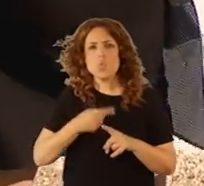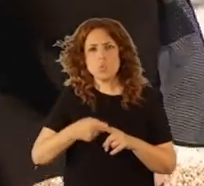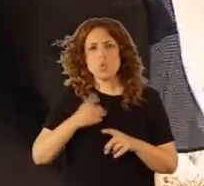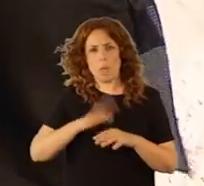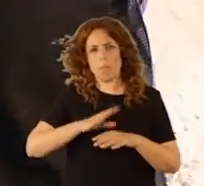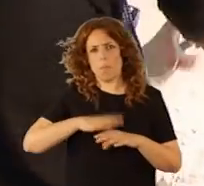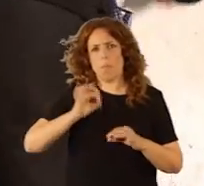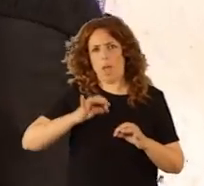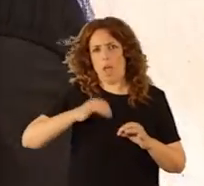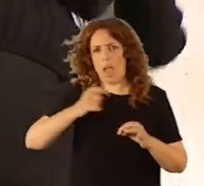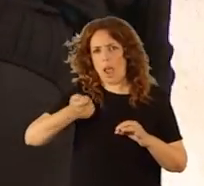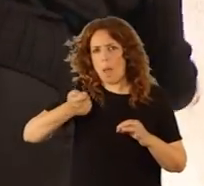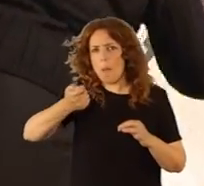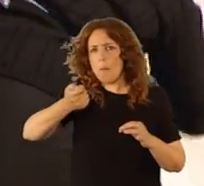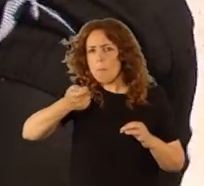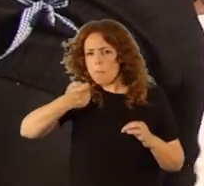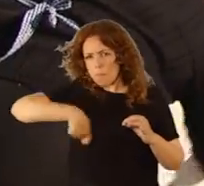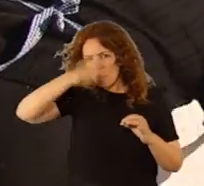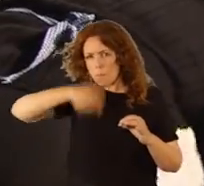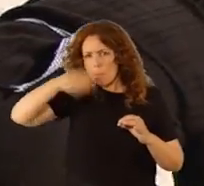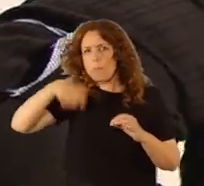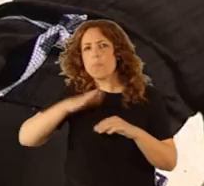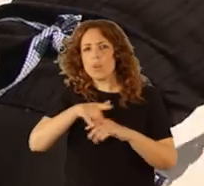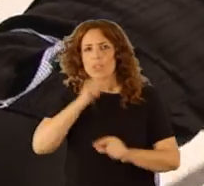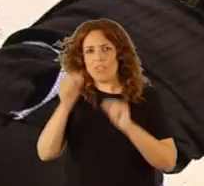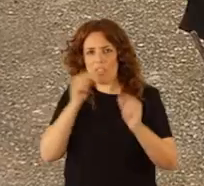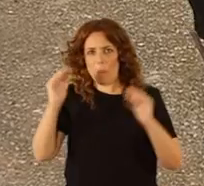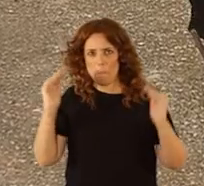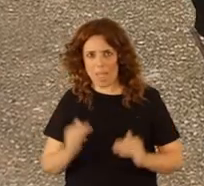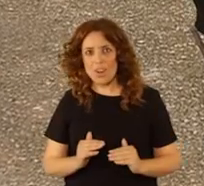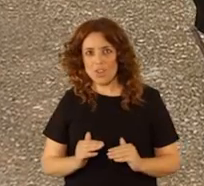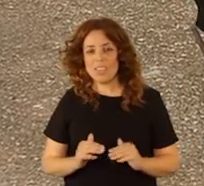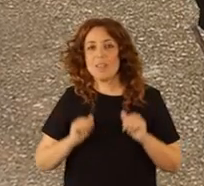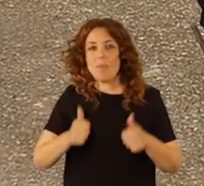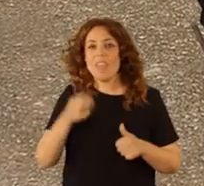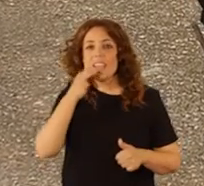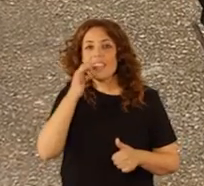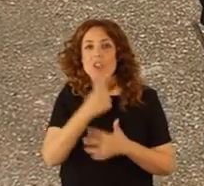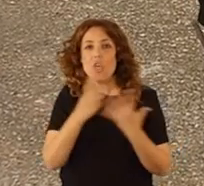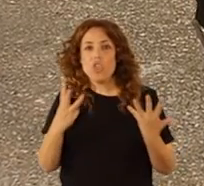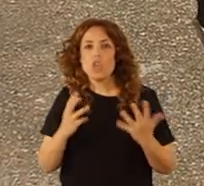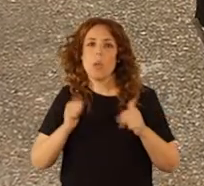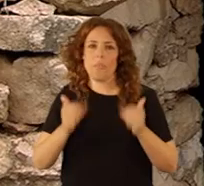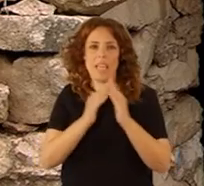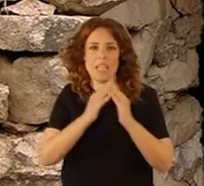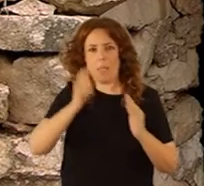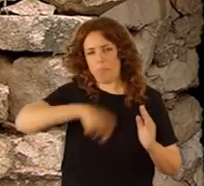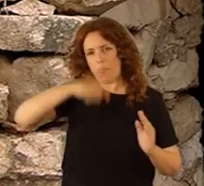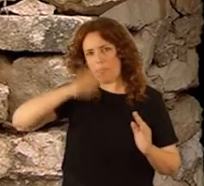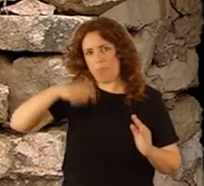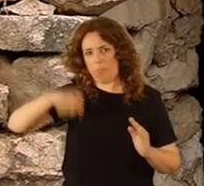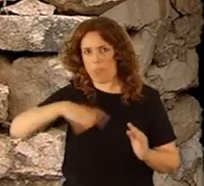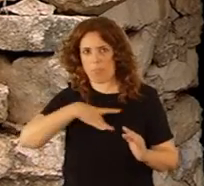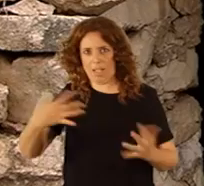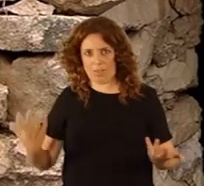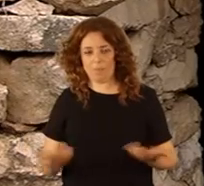encalar es un uso medicinal la cal sirve como desinfectante y desde el siglo XVI pues empezó a encalar las casas